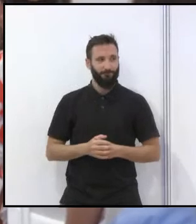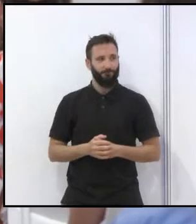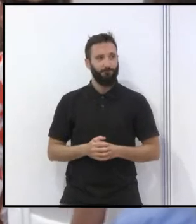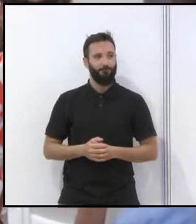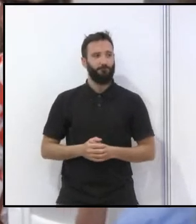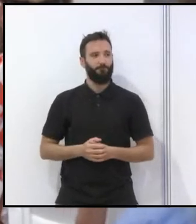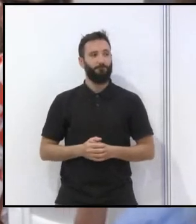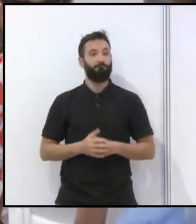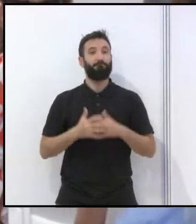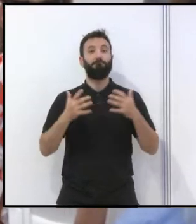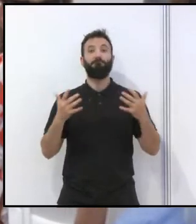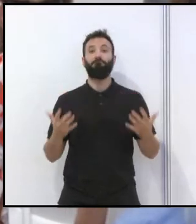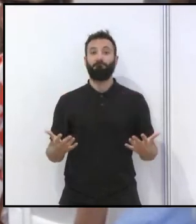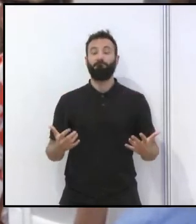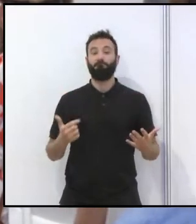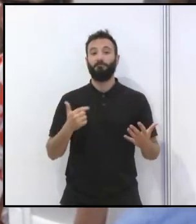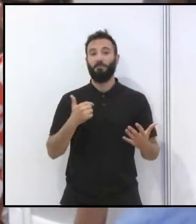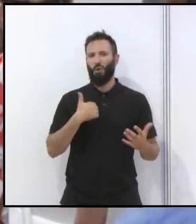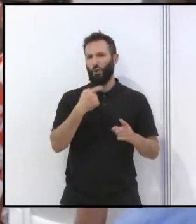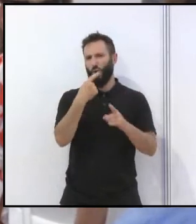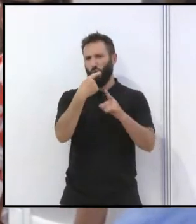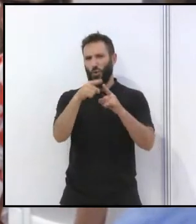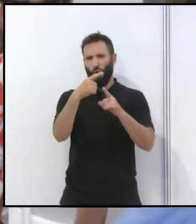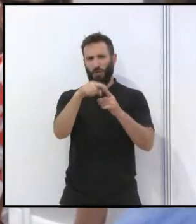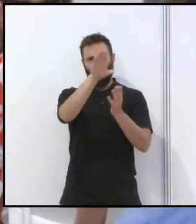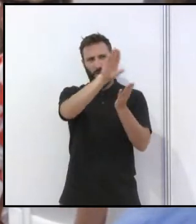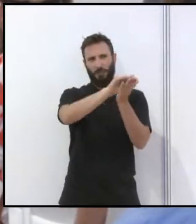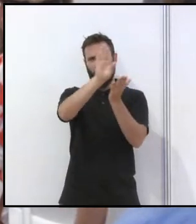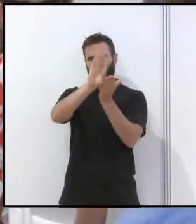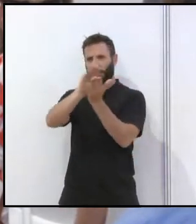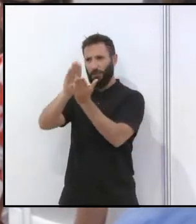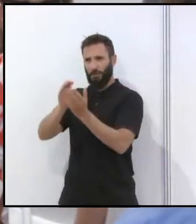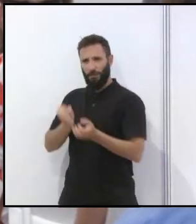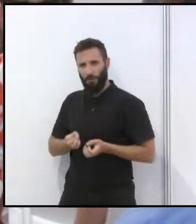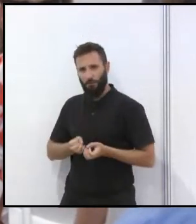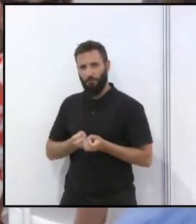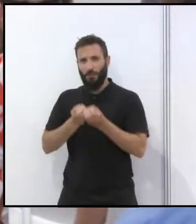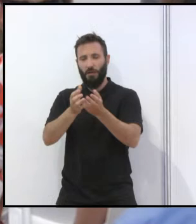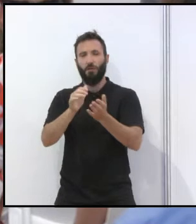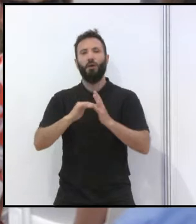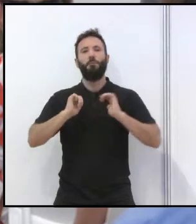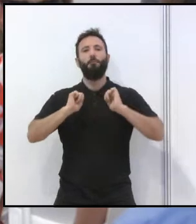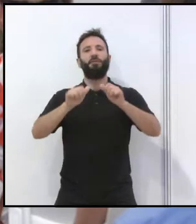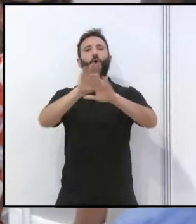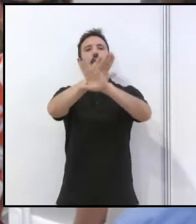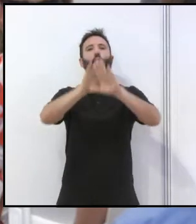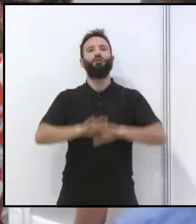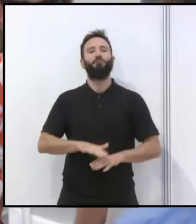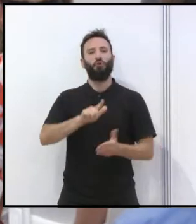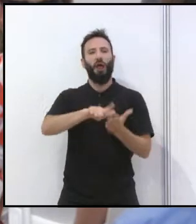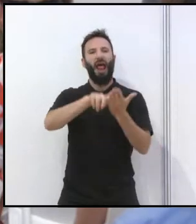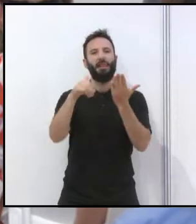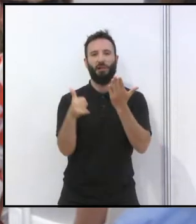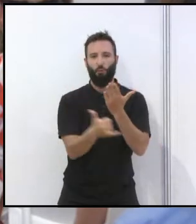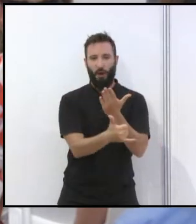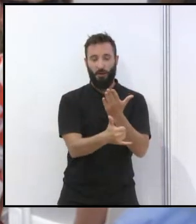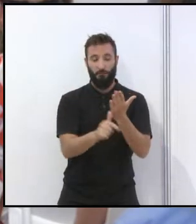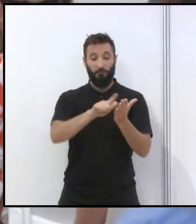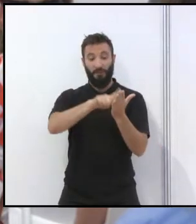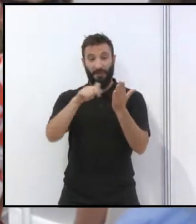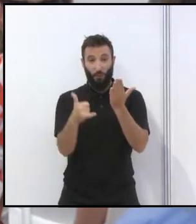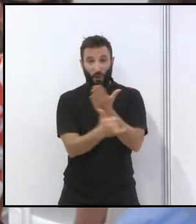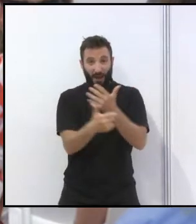Bueno, yo voy a tomar varias cosas. Empiezo por lo último, empiezo por el lenguaje. Hay un